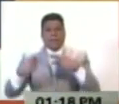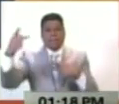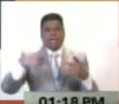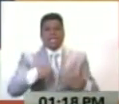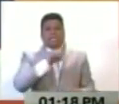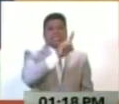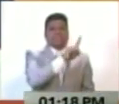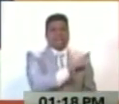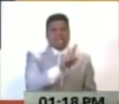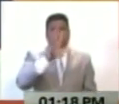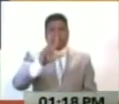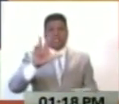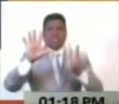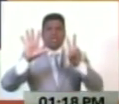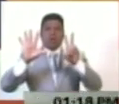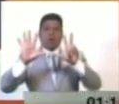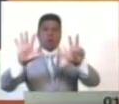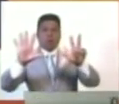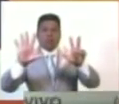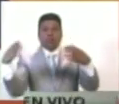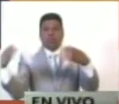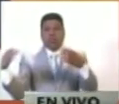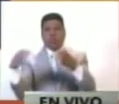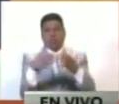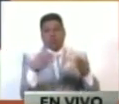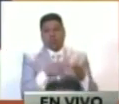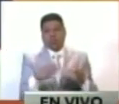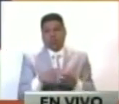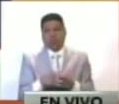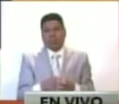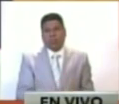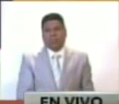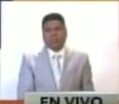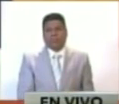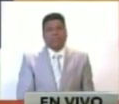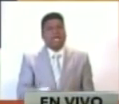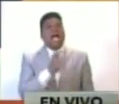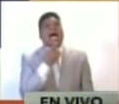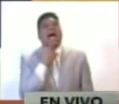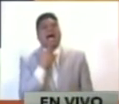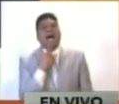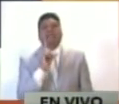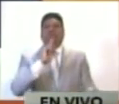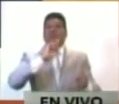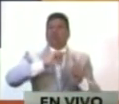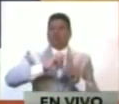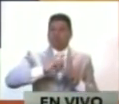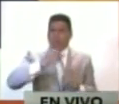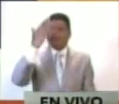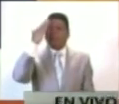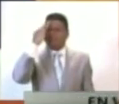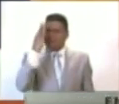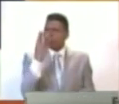138 delegaciones, para aquellos que no saben sumar, nos visitaron y estuvieron presentes en nuestra